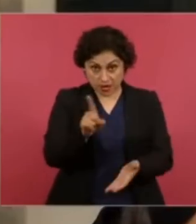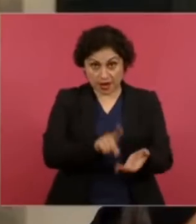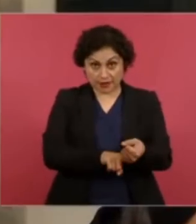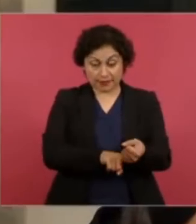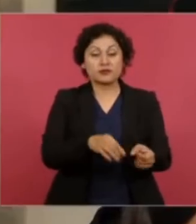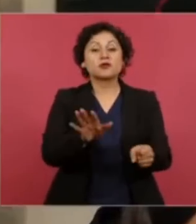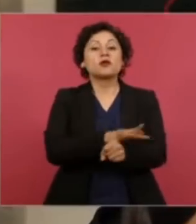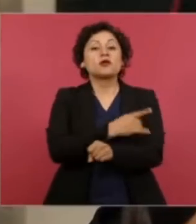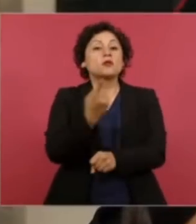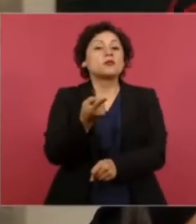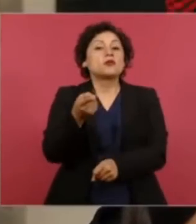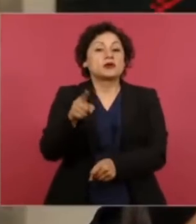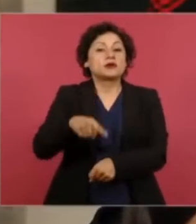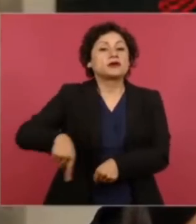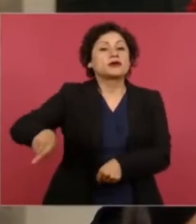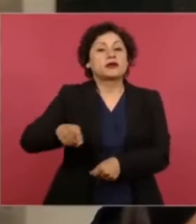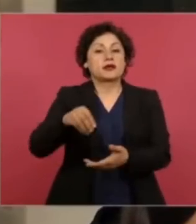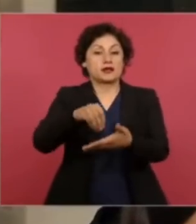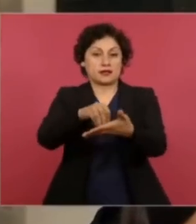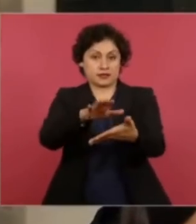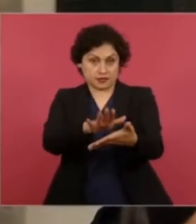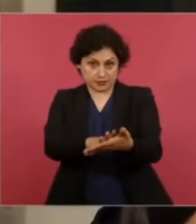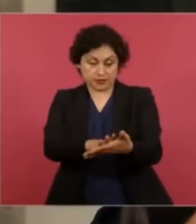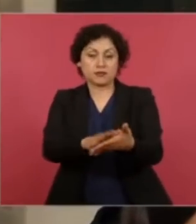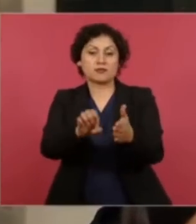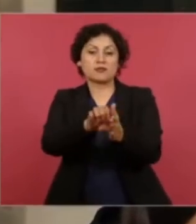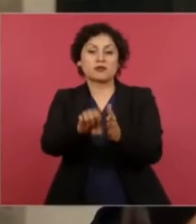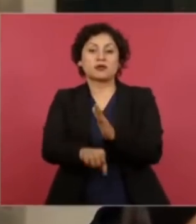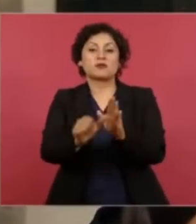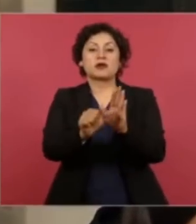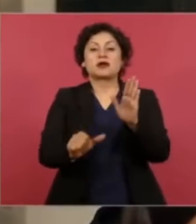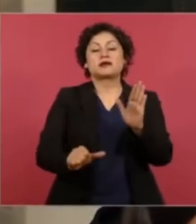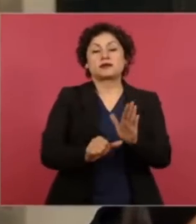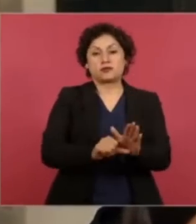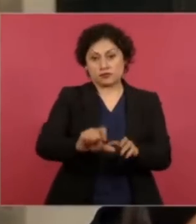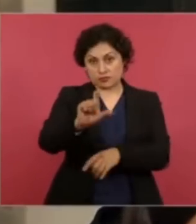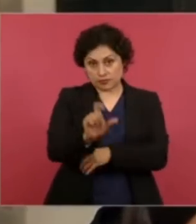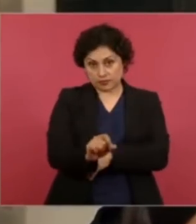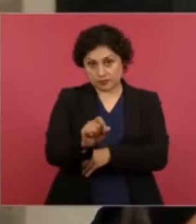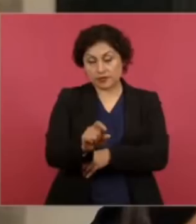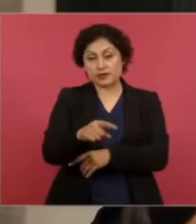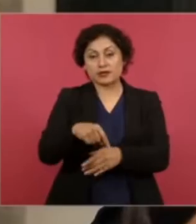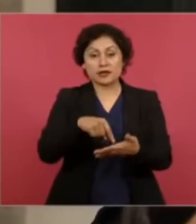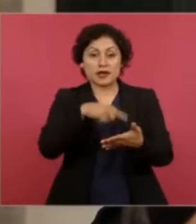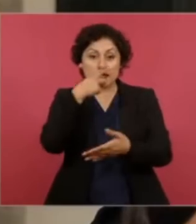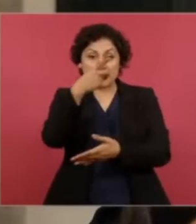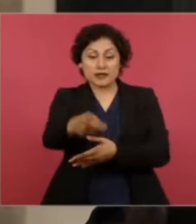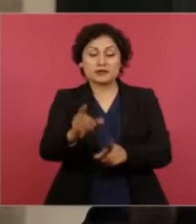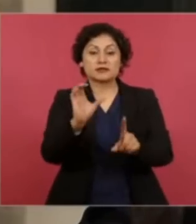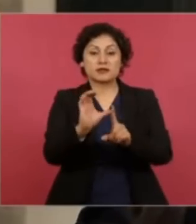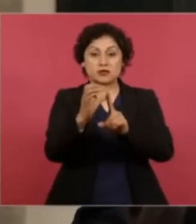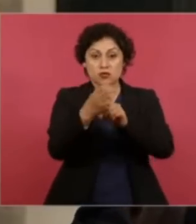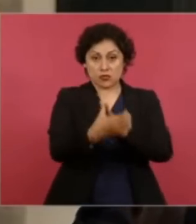formatos de las declaraciones al artículo 20 que establece que los comités de transparencia de cada